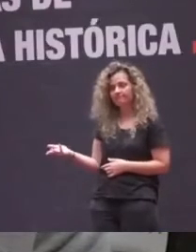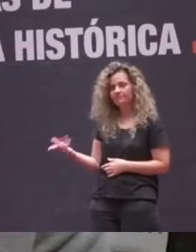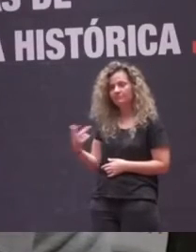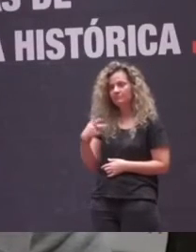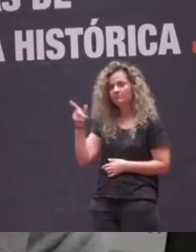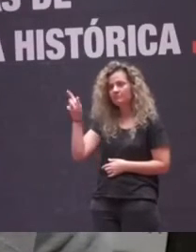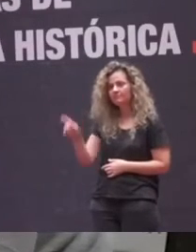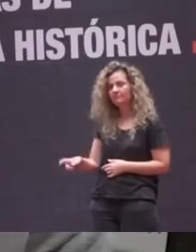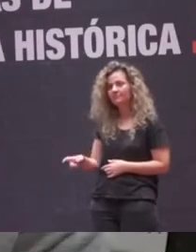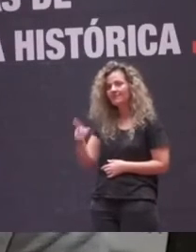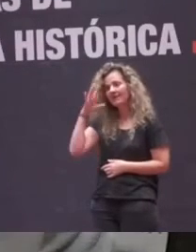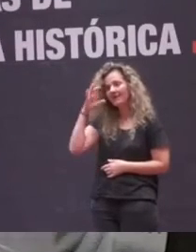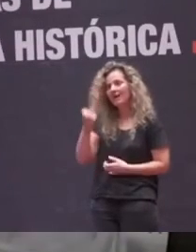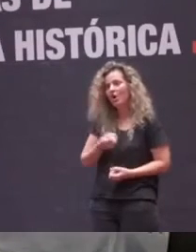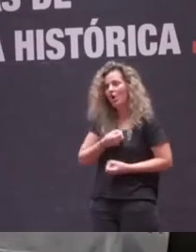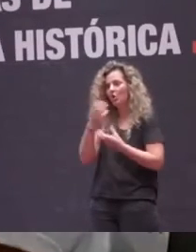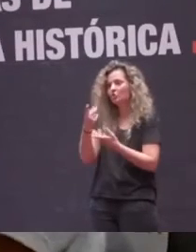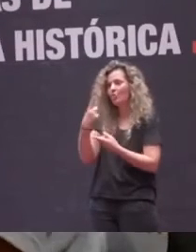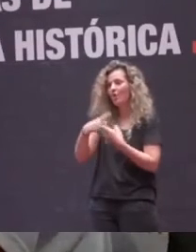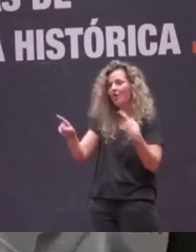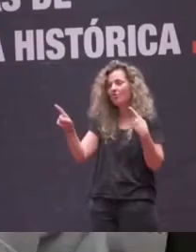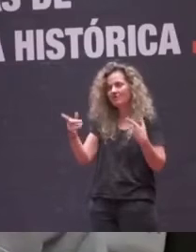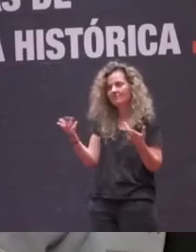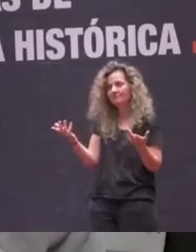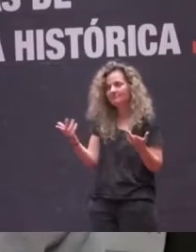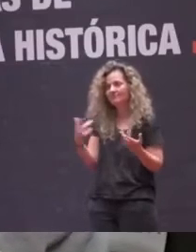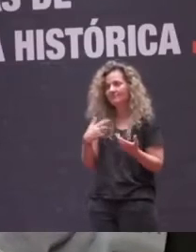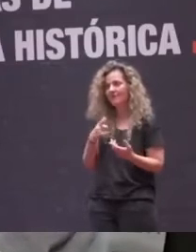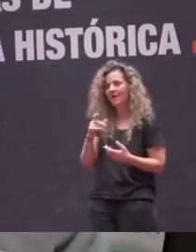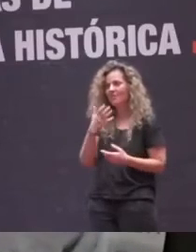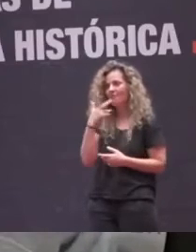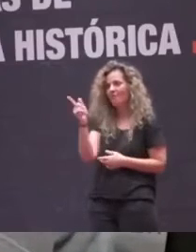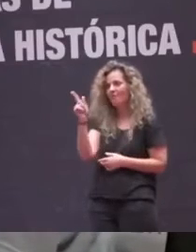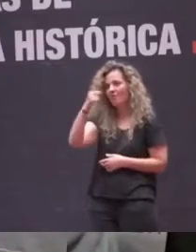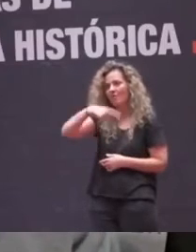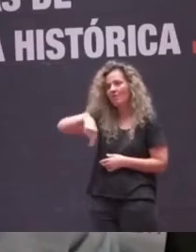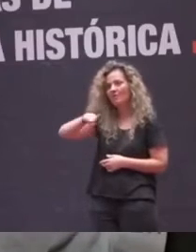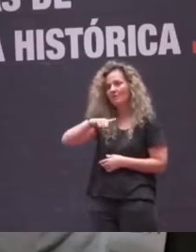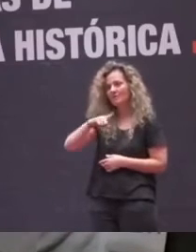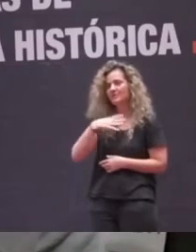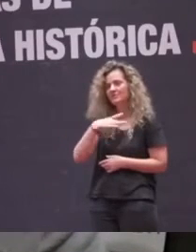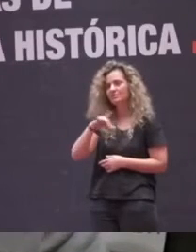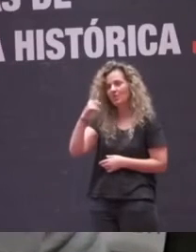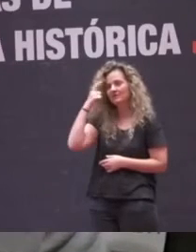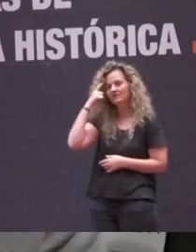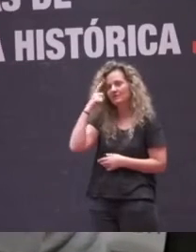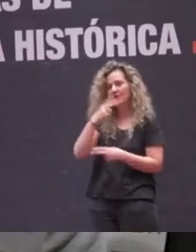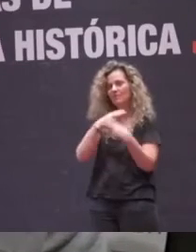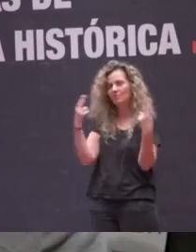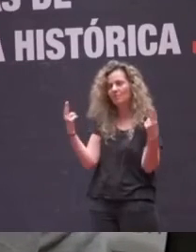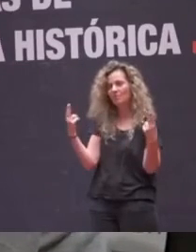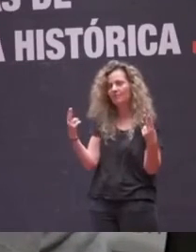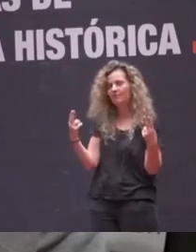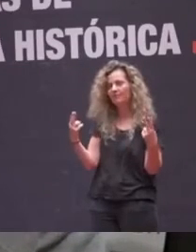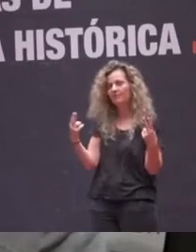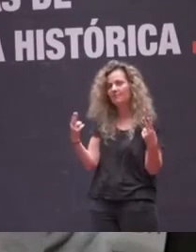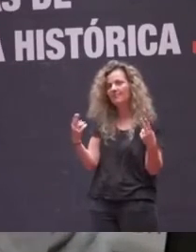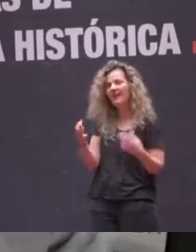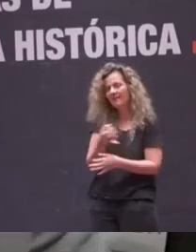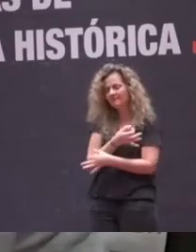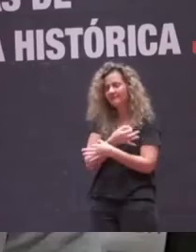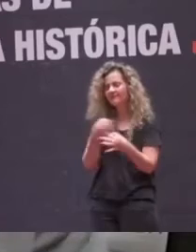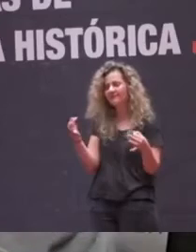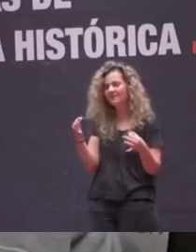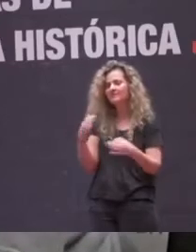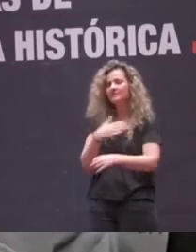eu quero contar aquí algunha cousa que foi descoñecida, pero agora eu creo que se pode saber públicamente. Efectivamente,